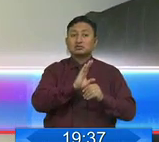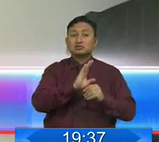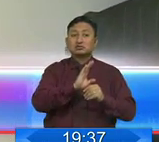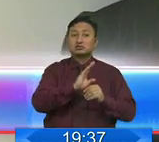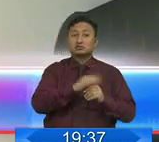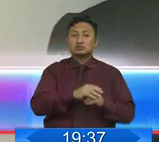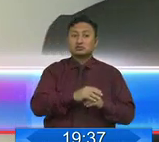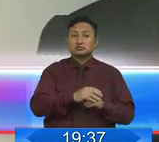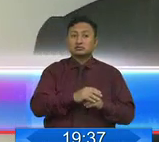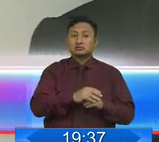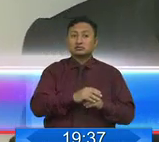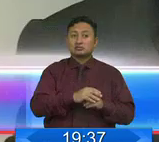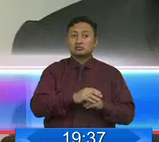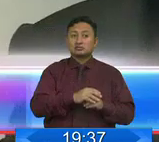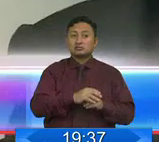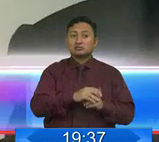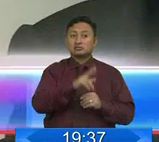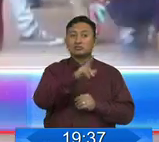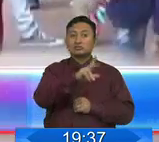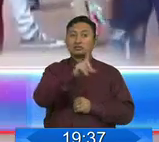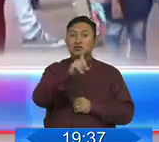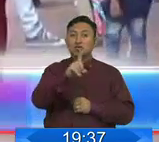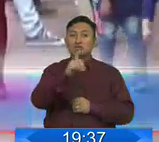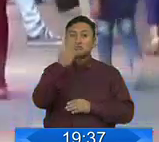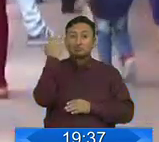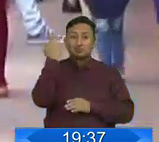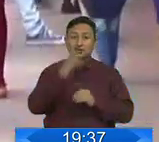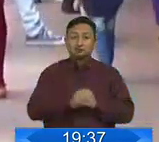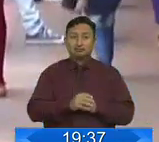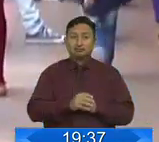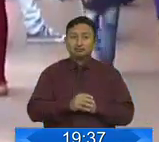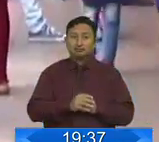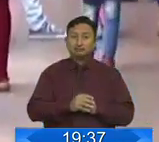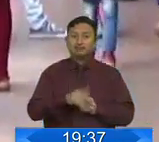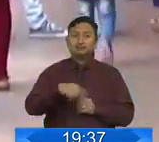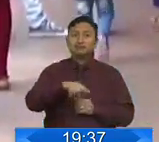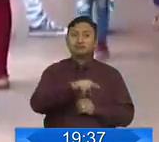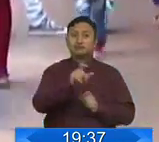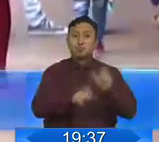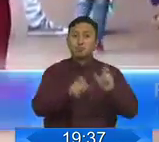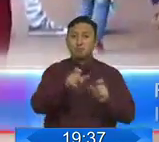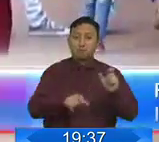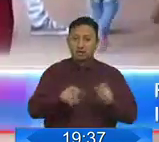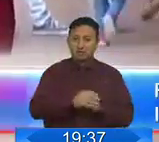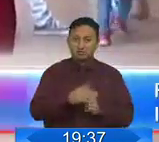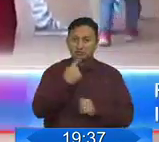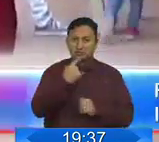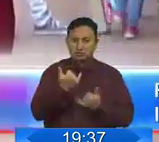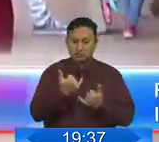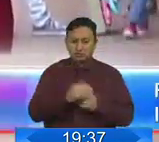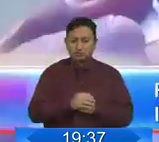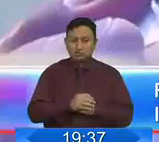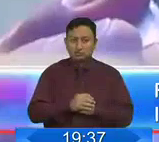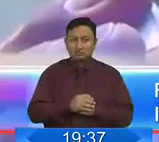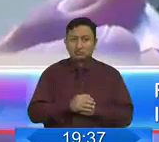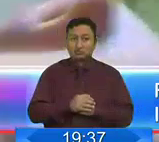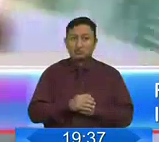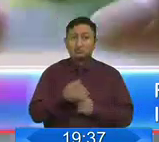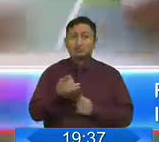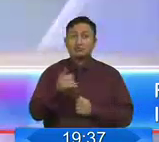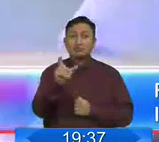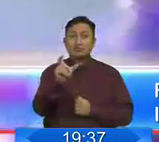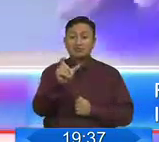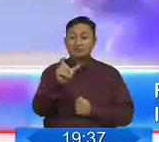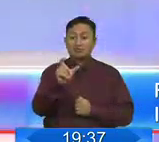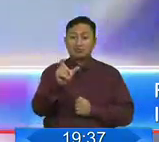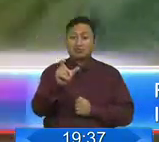sea, le significa 31. En vista de estas circunstancias, afirman varios ciudadanos, han optado por dejar a un lado el plástico, es decir,